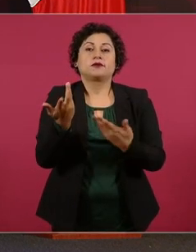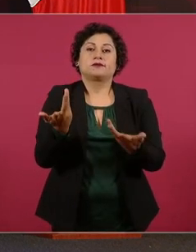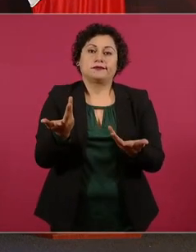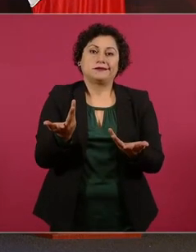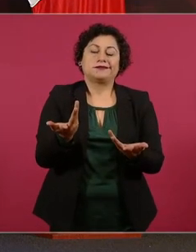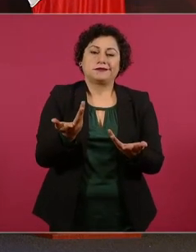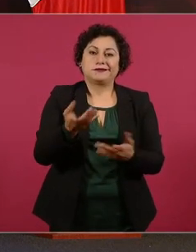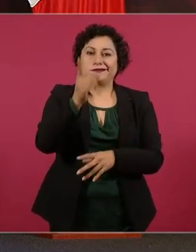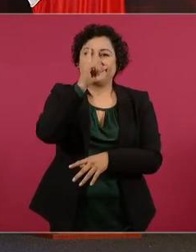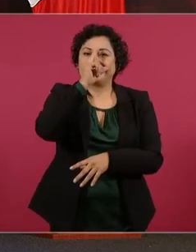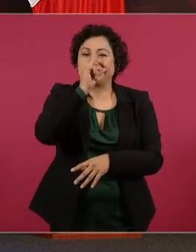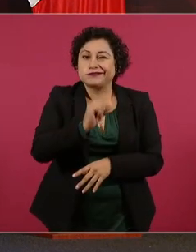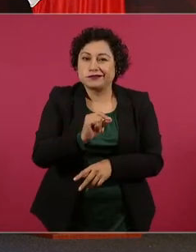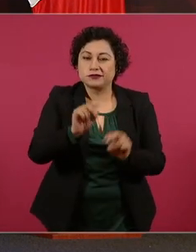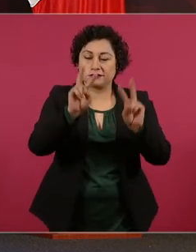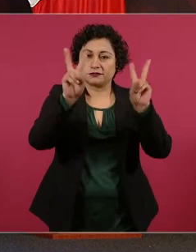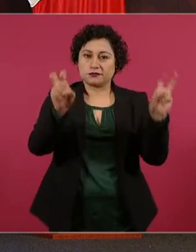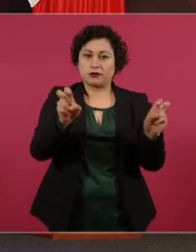la economía,